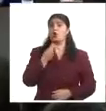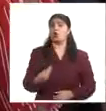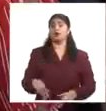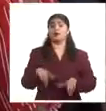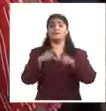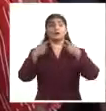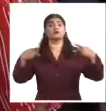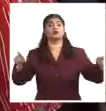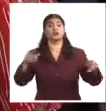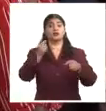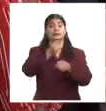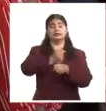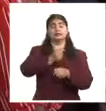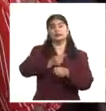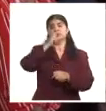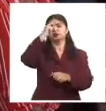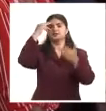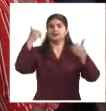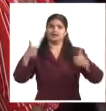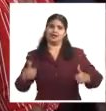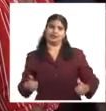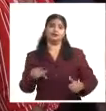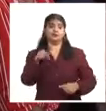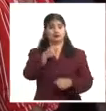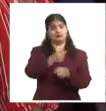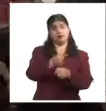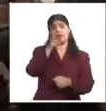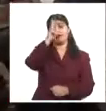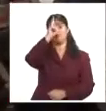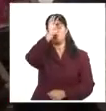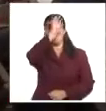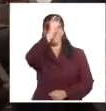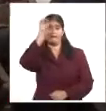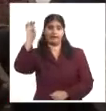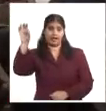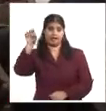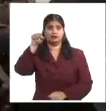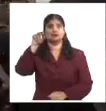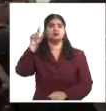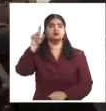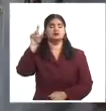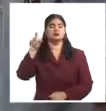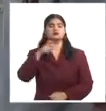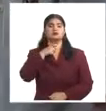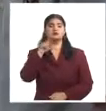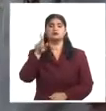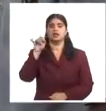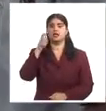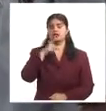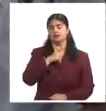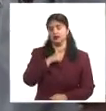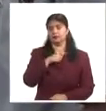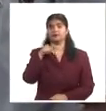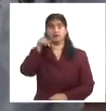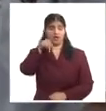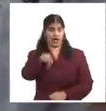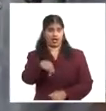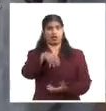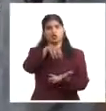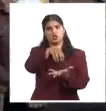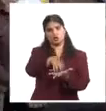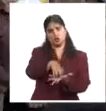de la salud que ofrecen asistencia médica en el Hospital Docente y Clínico Quirúrgico Celia Sánchez Manduley. Durante su estancia en la